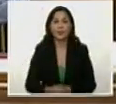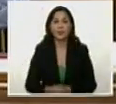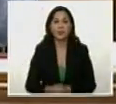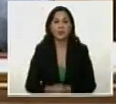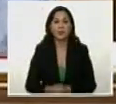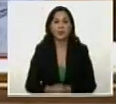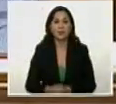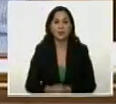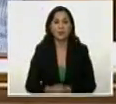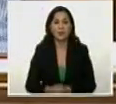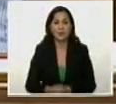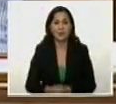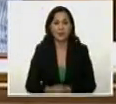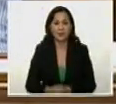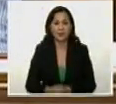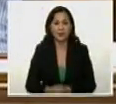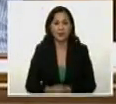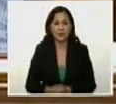Fíjense.